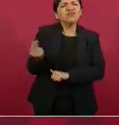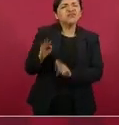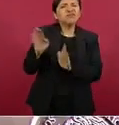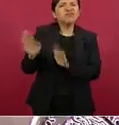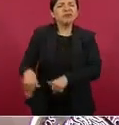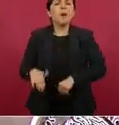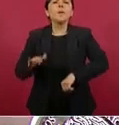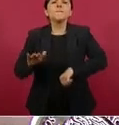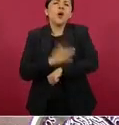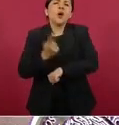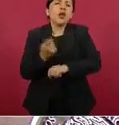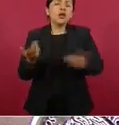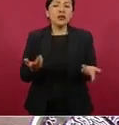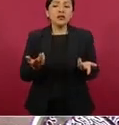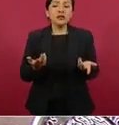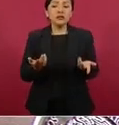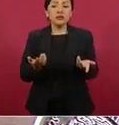porque